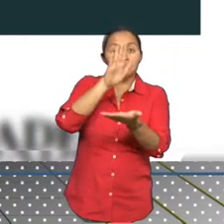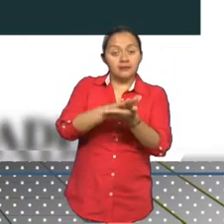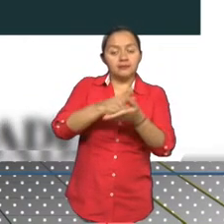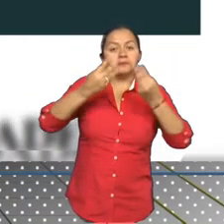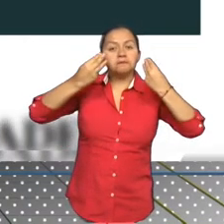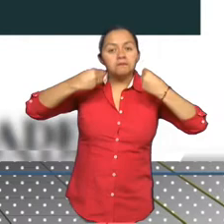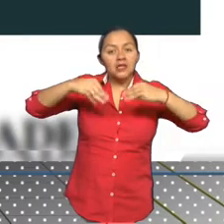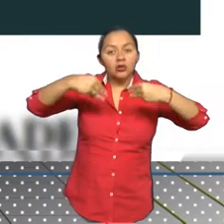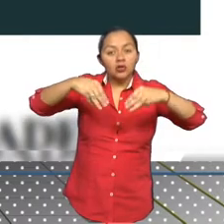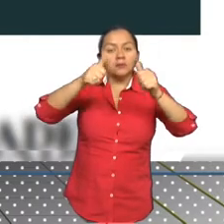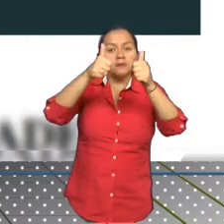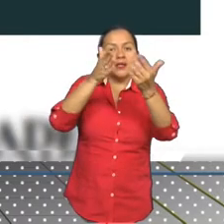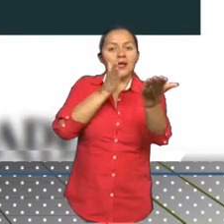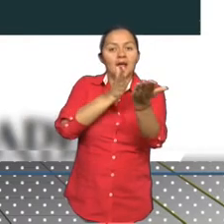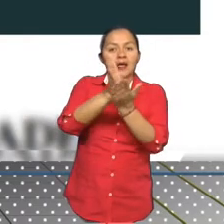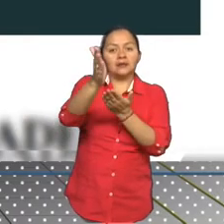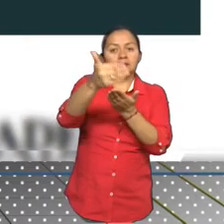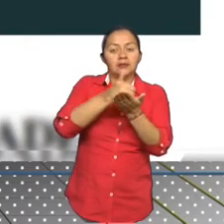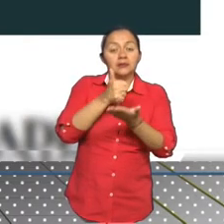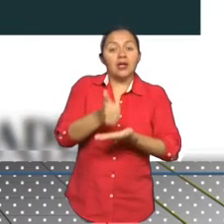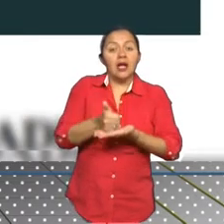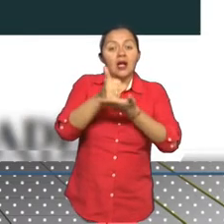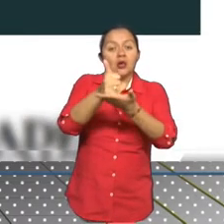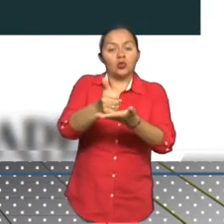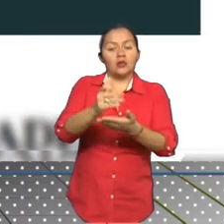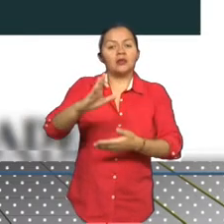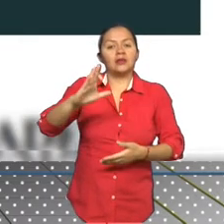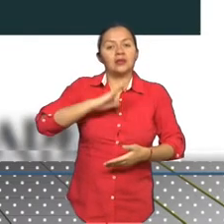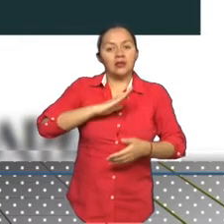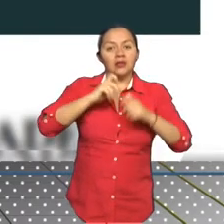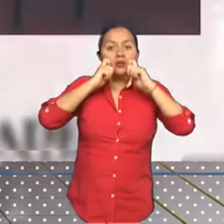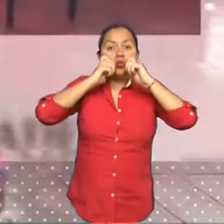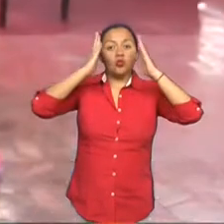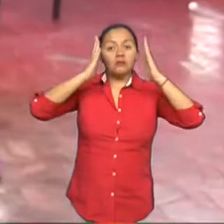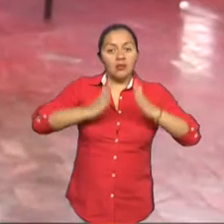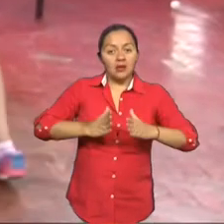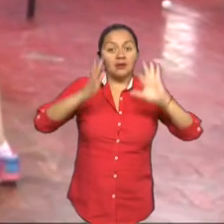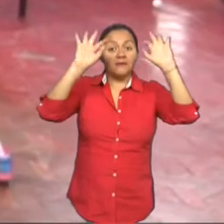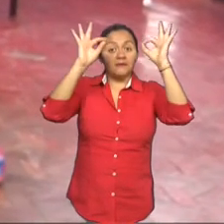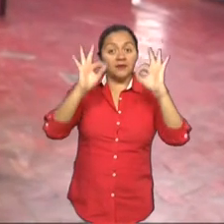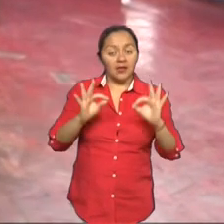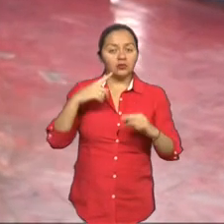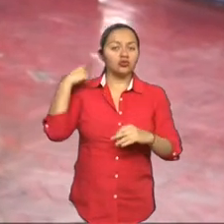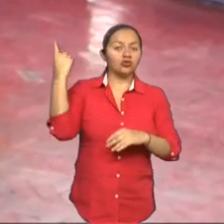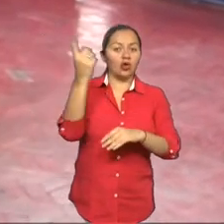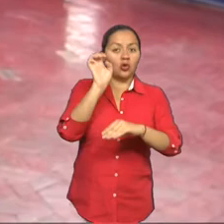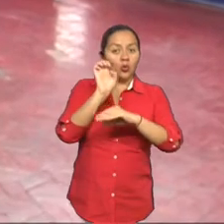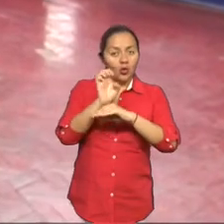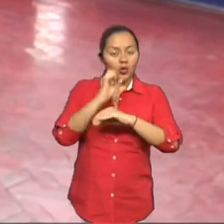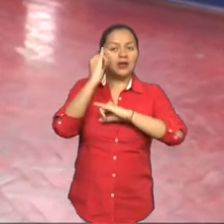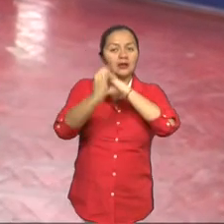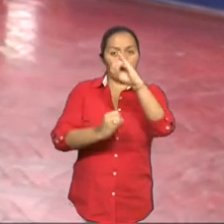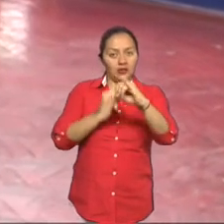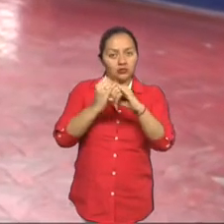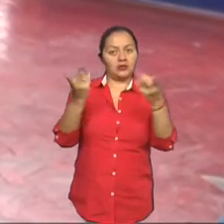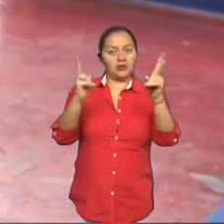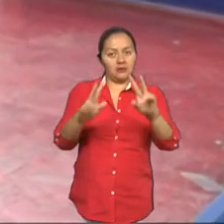mecanismos de accesibilidad y ayudas técnicas, humanas y financieras a nivel nacional e